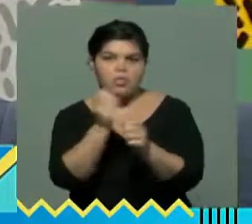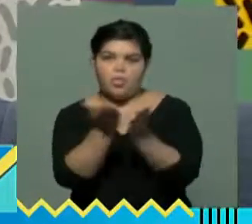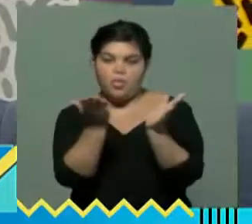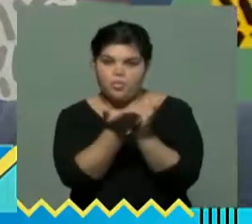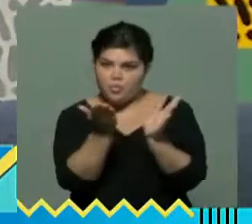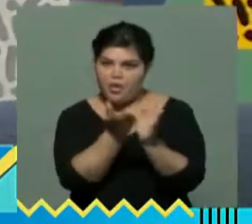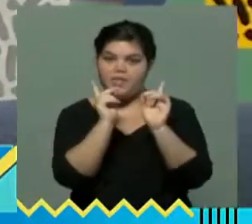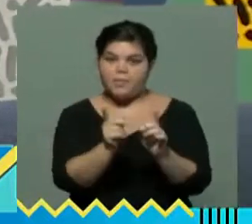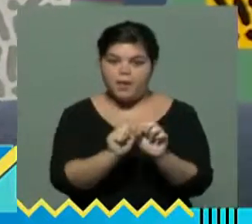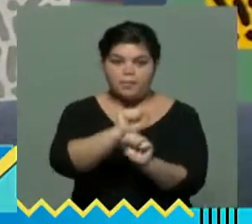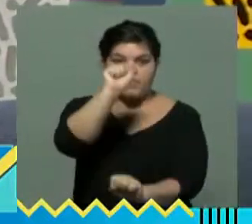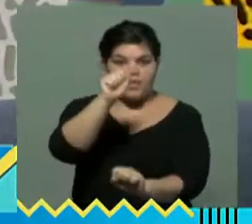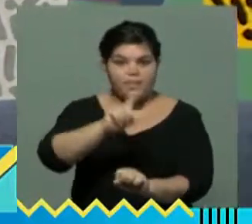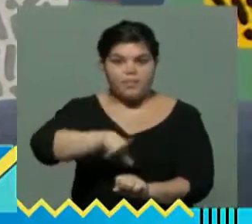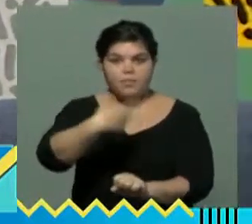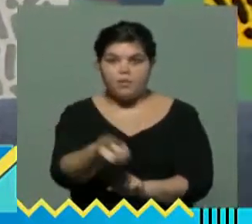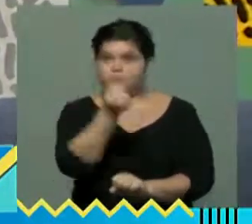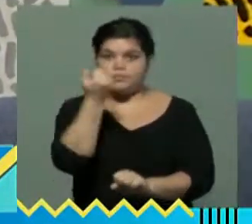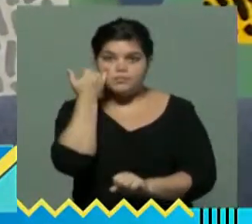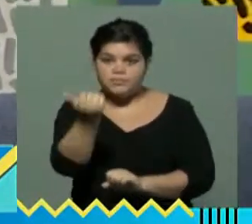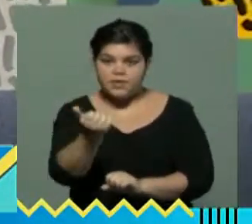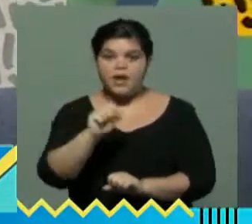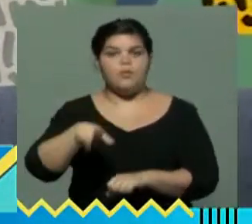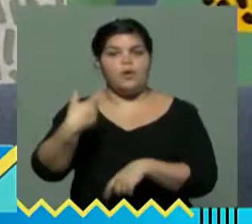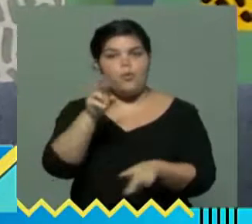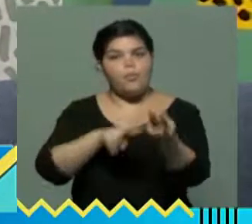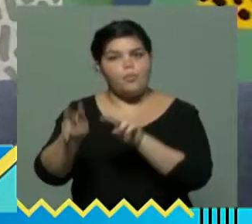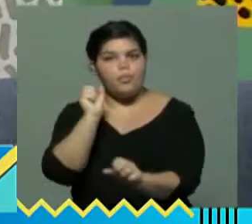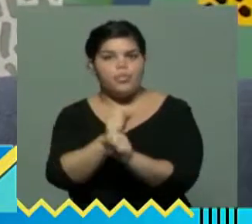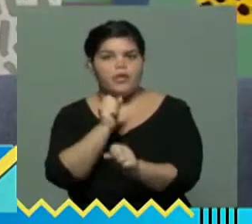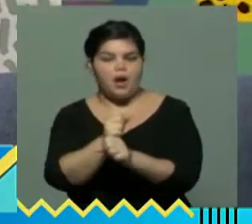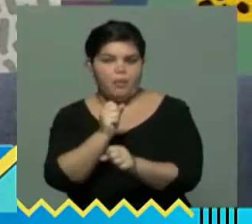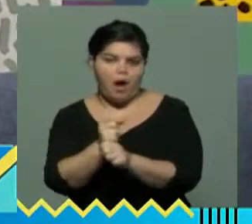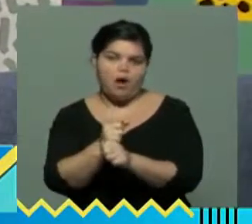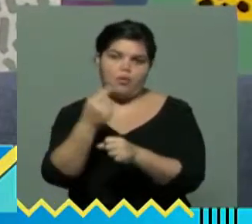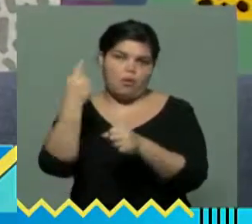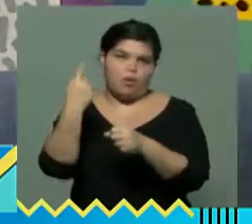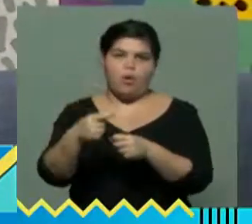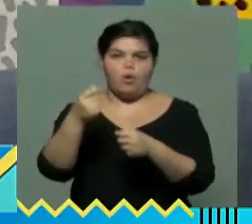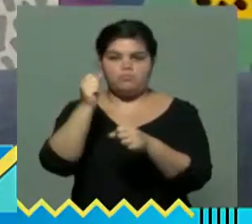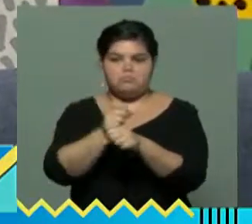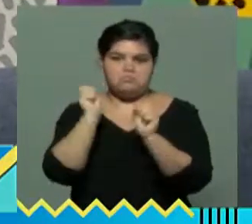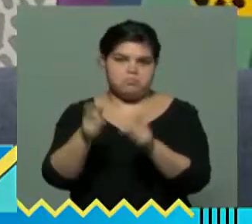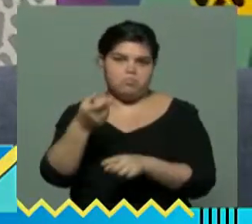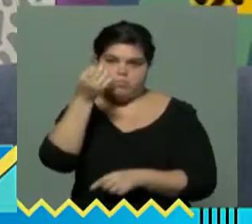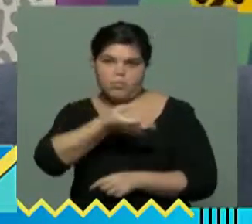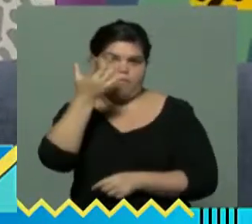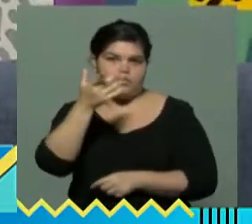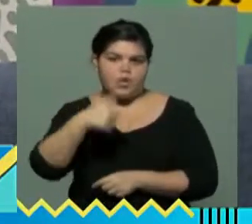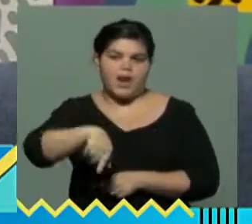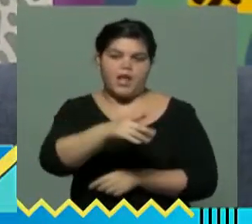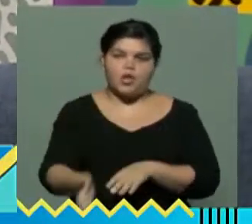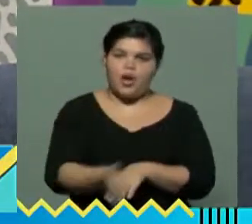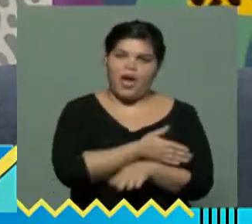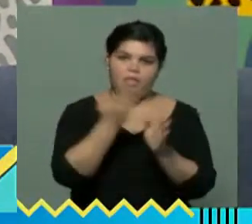recibirse, y después de recibirse poder encarar un trabajo, un oficio o una labor profesional en el rubro que